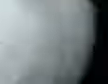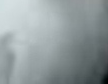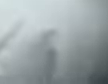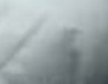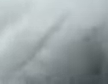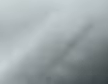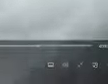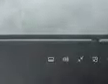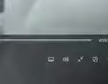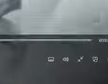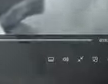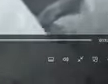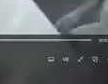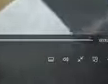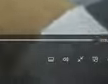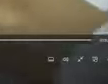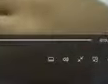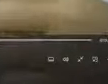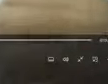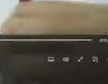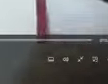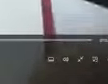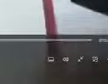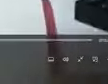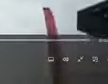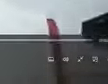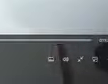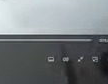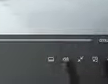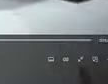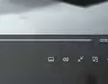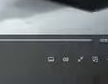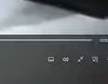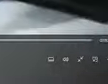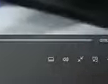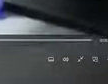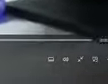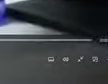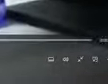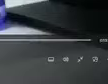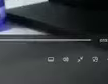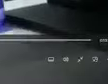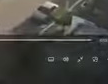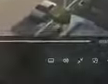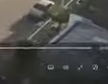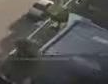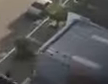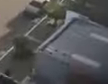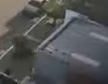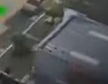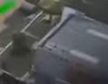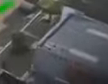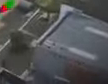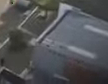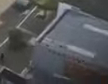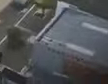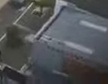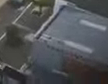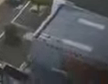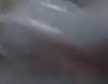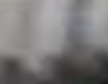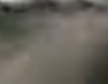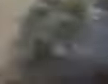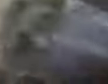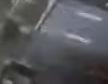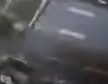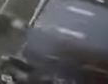denominado Capitalización y Saneamiento Financiero del Modelo de Atención en Salud, por el valor de 140 mil millones de